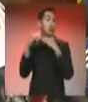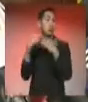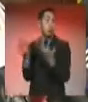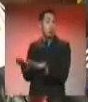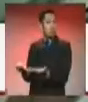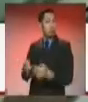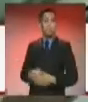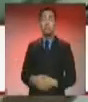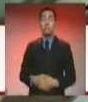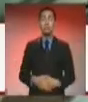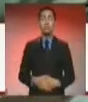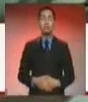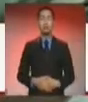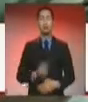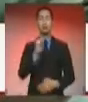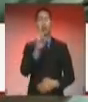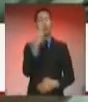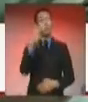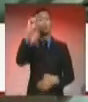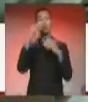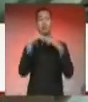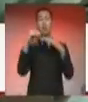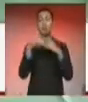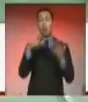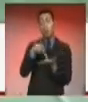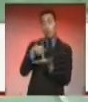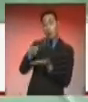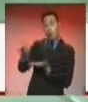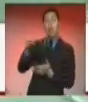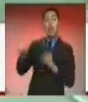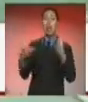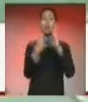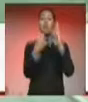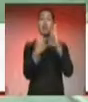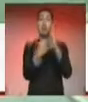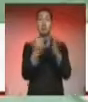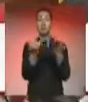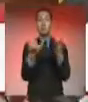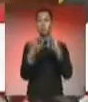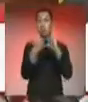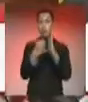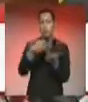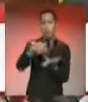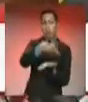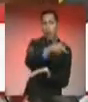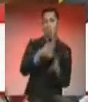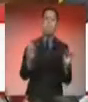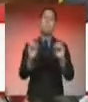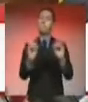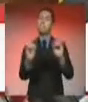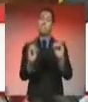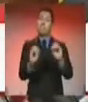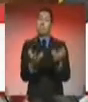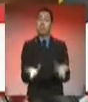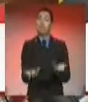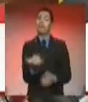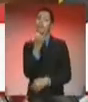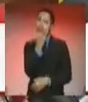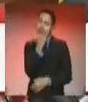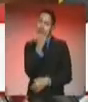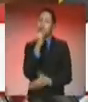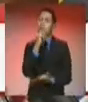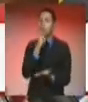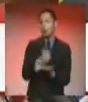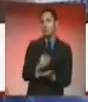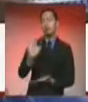ustedes conocidos. El $1 millón que recibió no fue declarado en su momento. Ese puede ser un error, no haber hecho la respectiva declaración tributaria de los